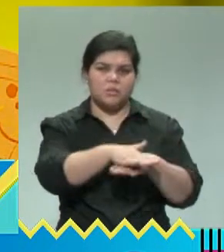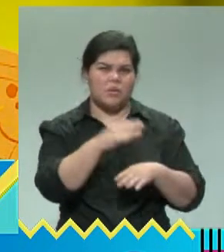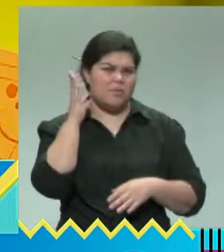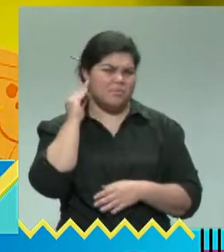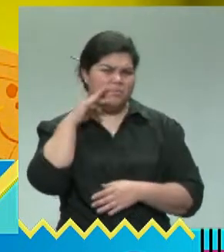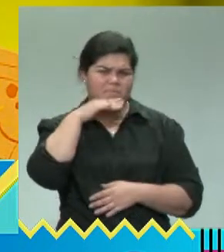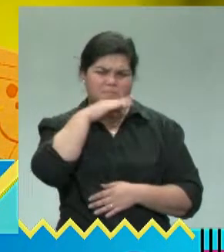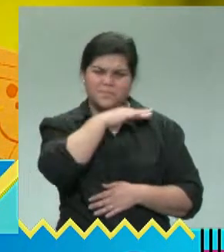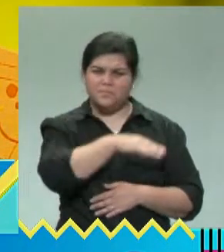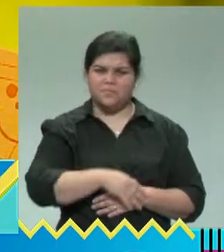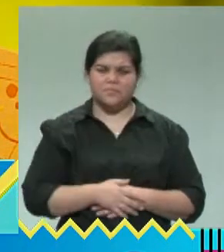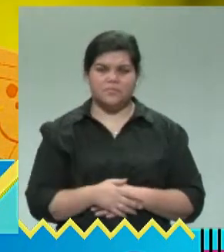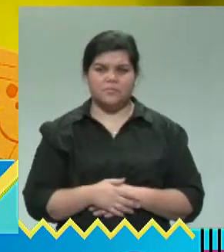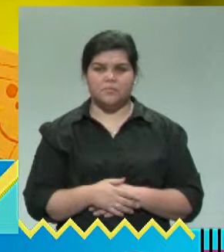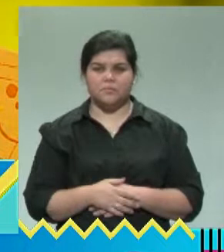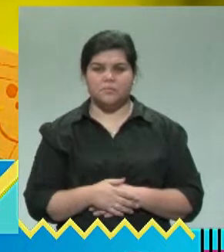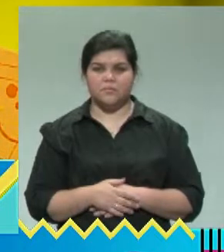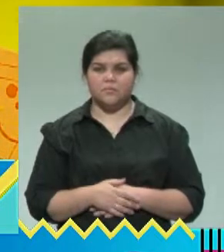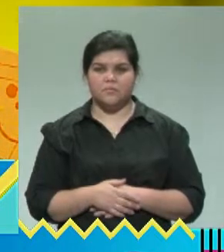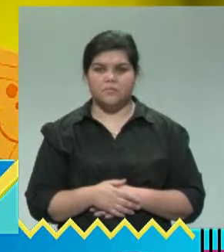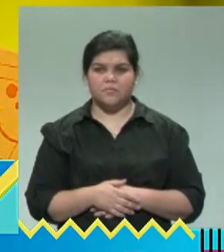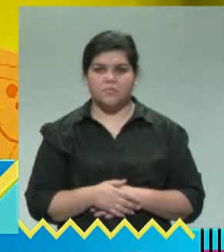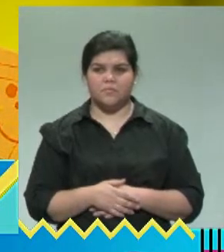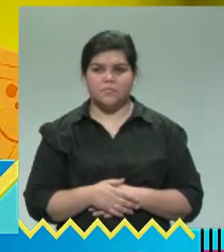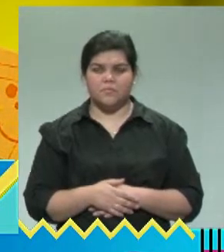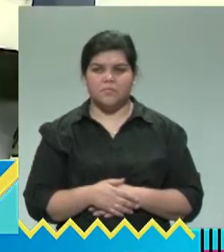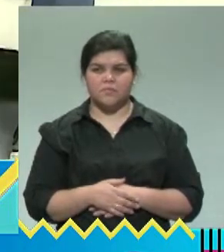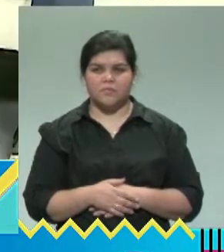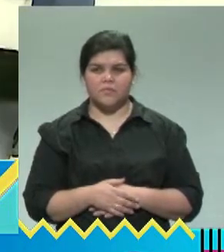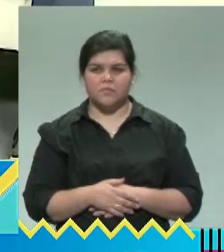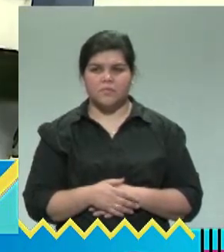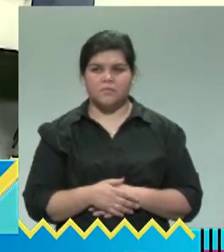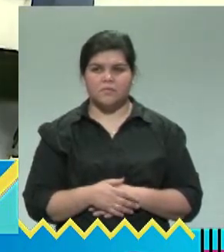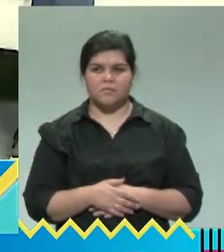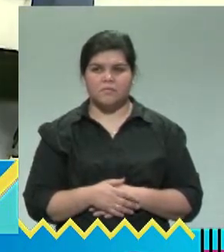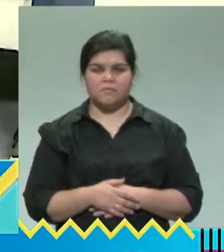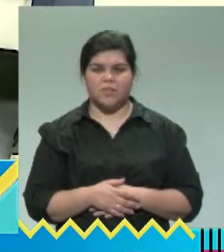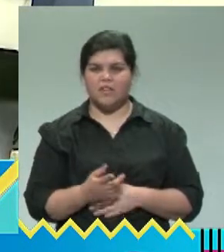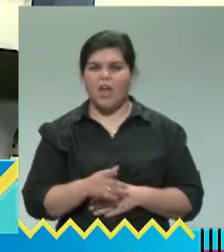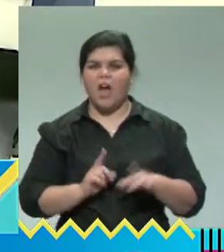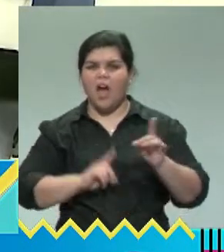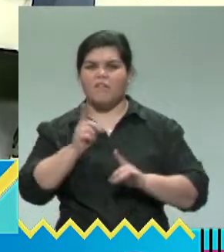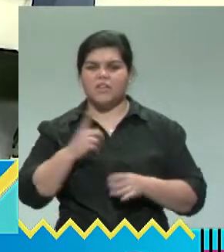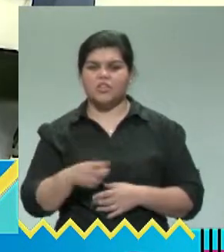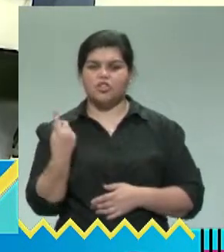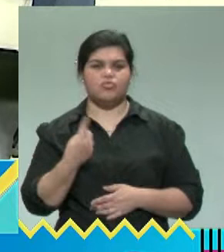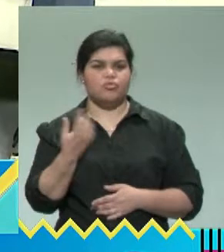Bien, se han vuelto tan cotidianos que quizás no los valoramos de la misma manera los árboles, o sea, no entendemos todo ese paquete que traen